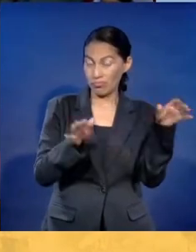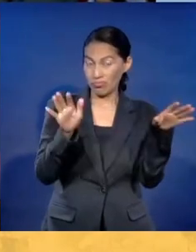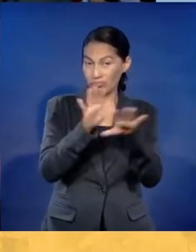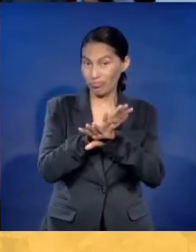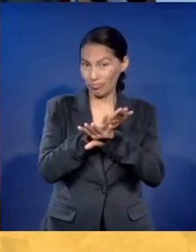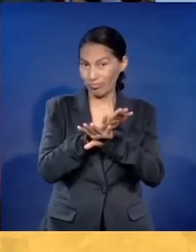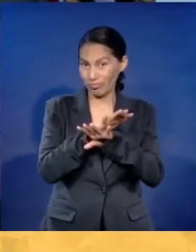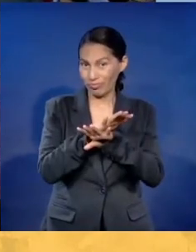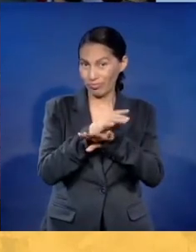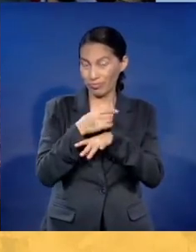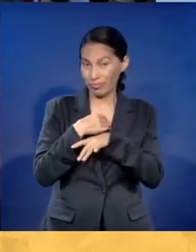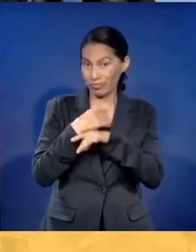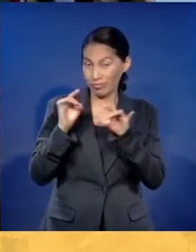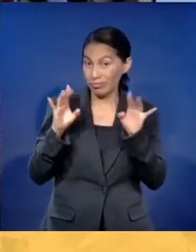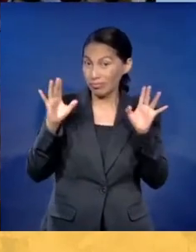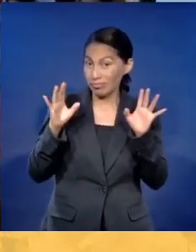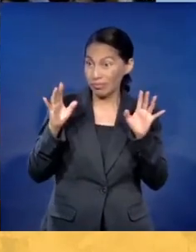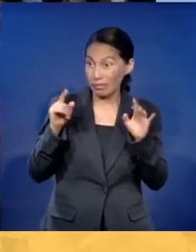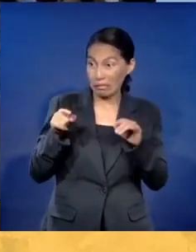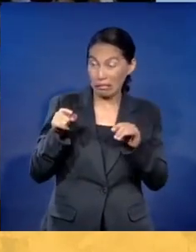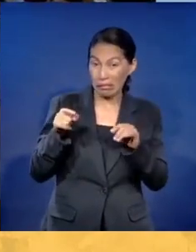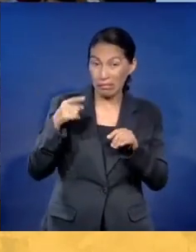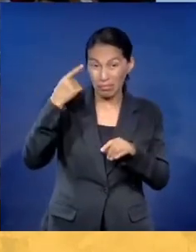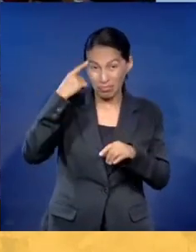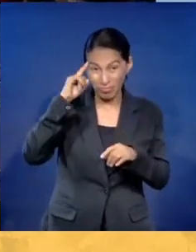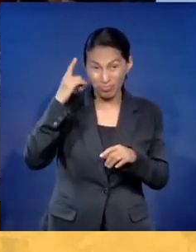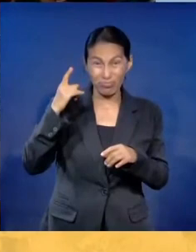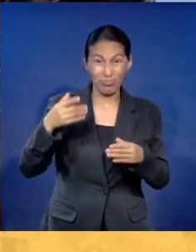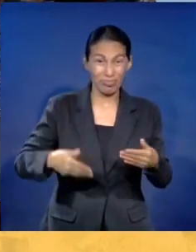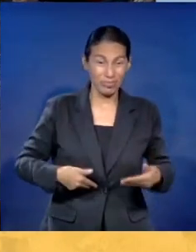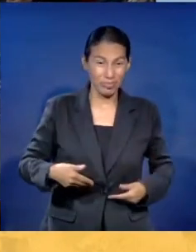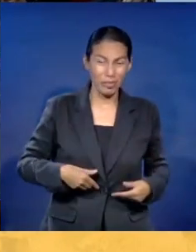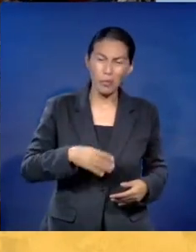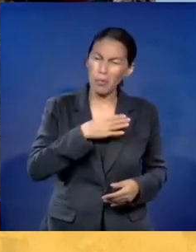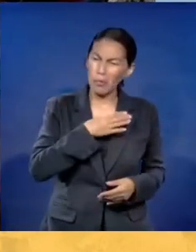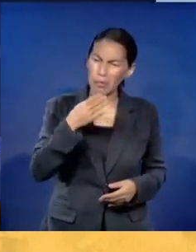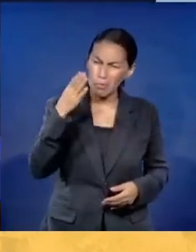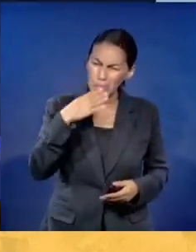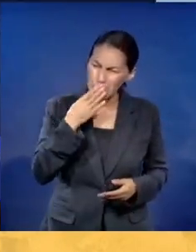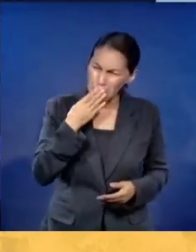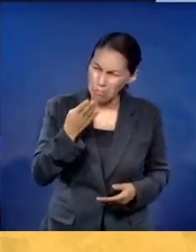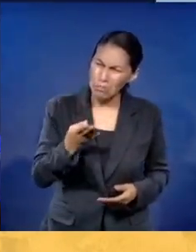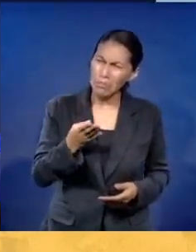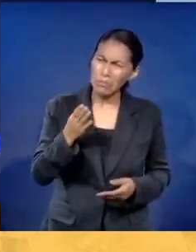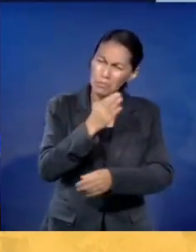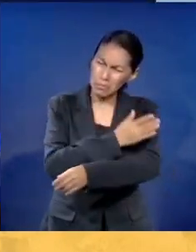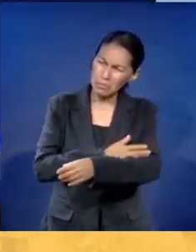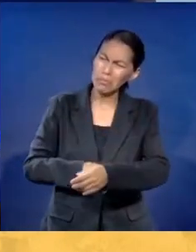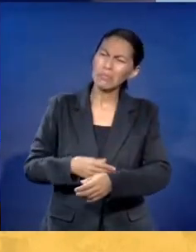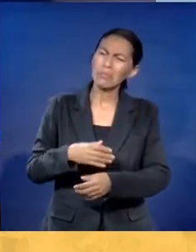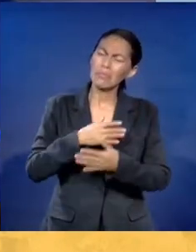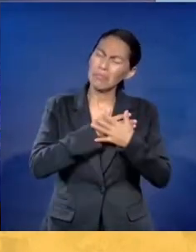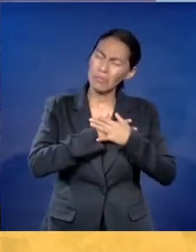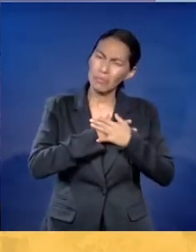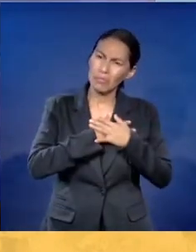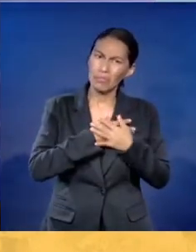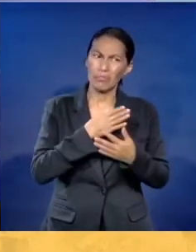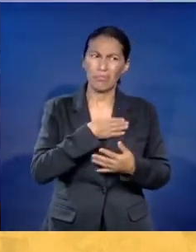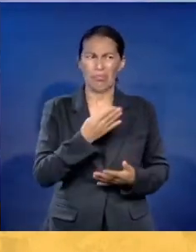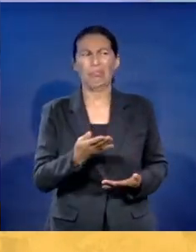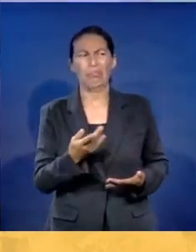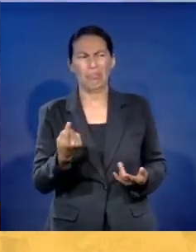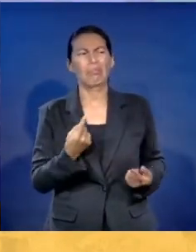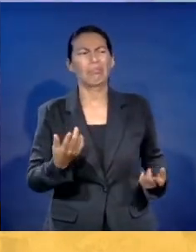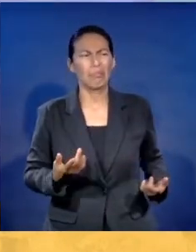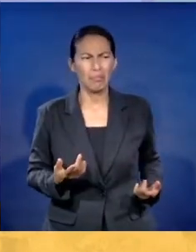de repente llegaba y no estaba de buenas tardes mi amor Qué tienen de buenas decía y con su pancita